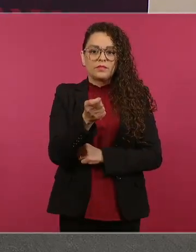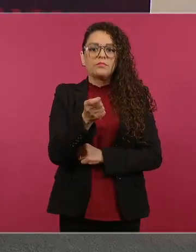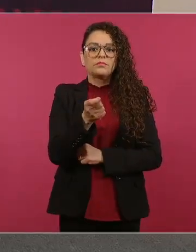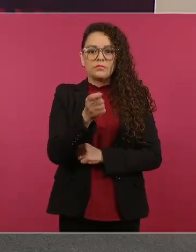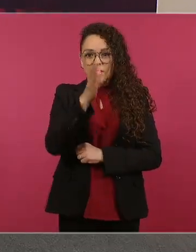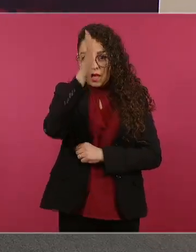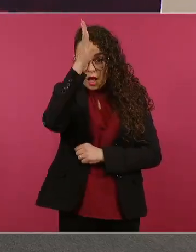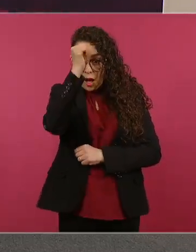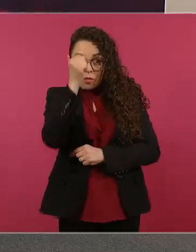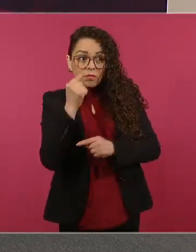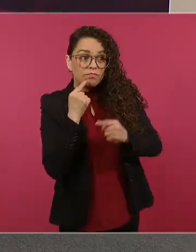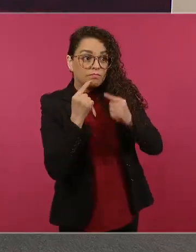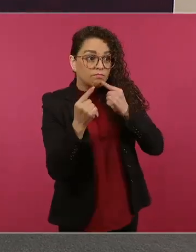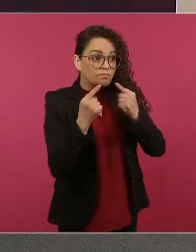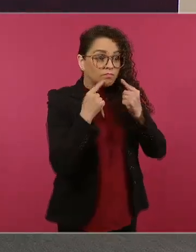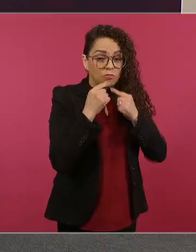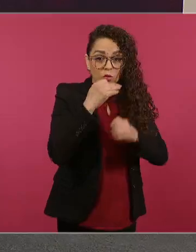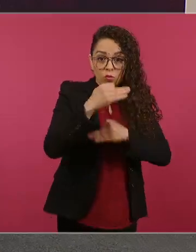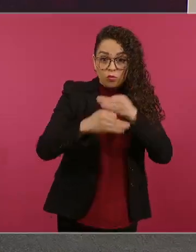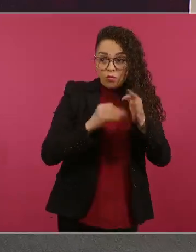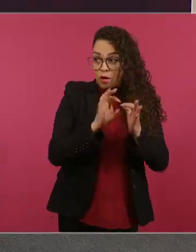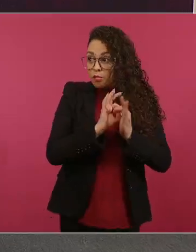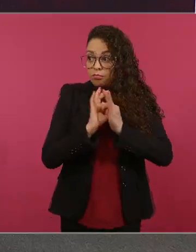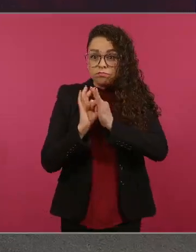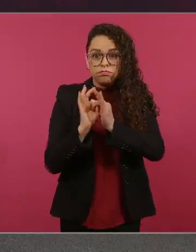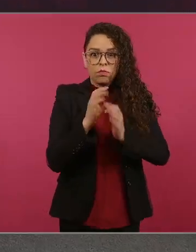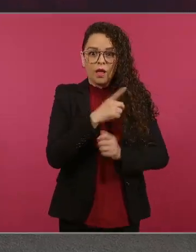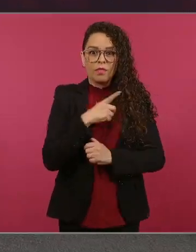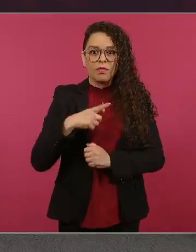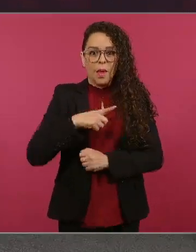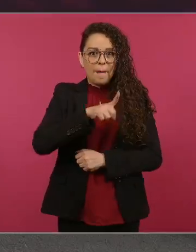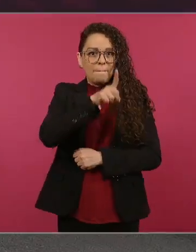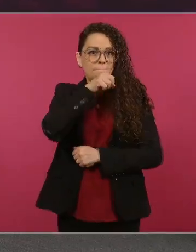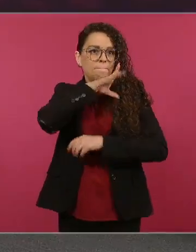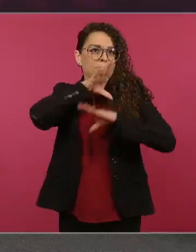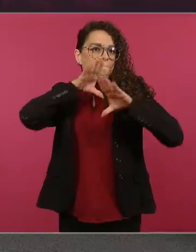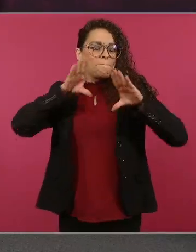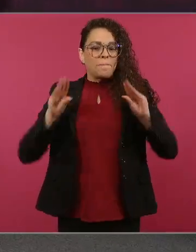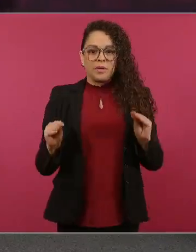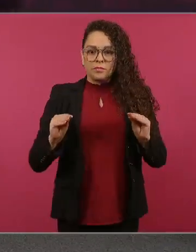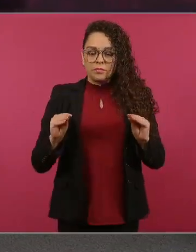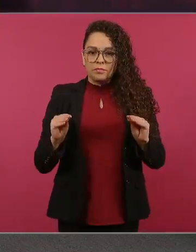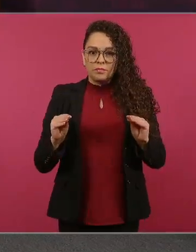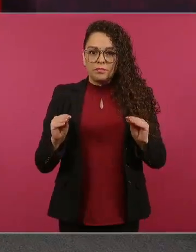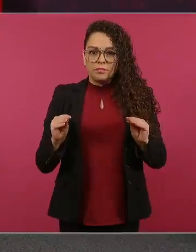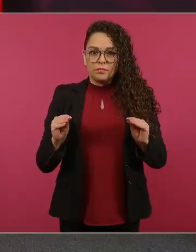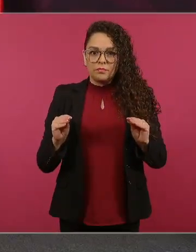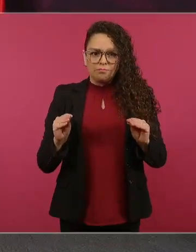y